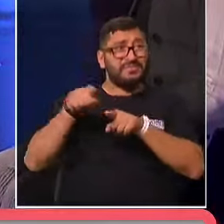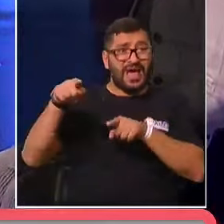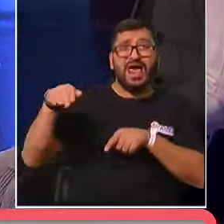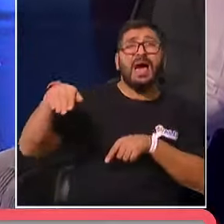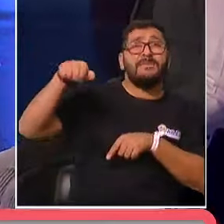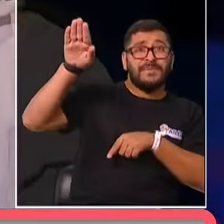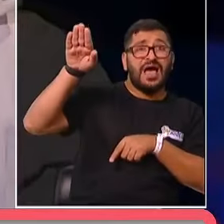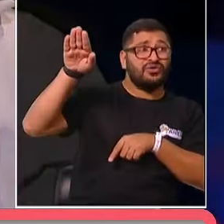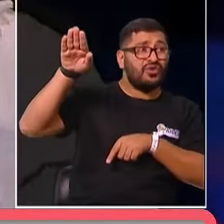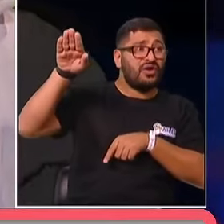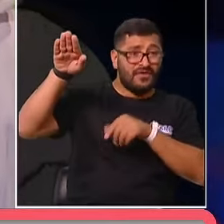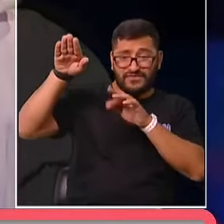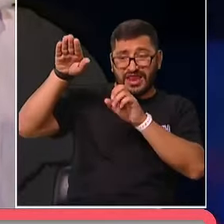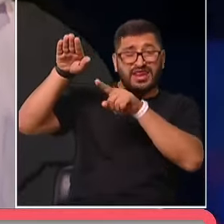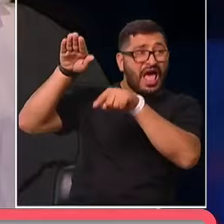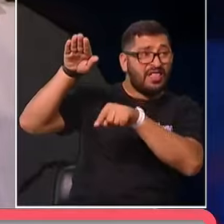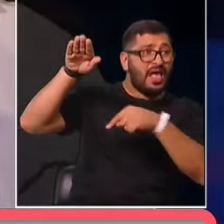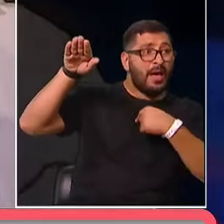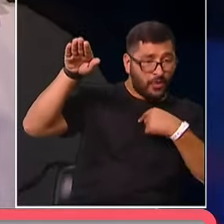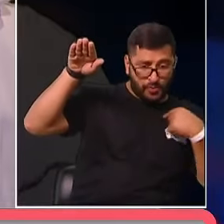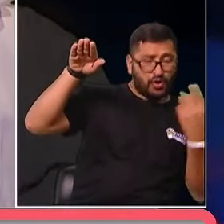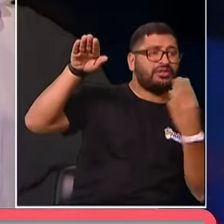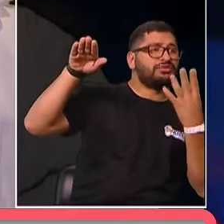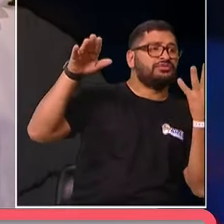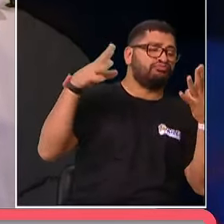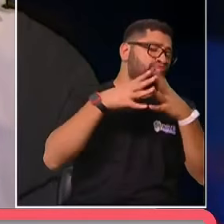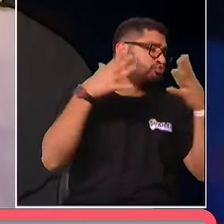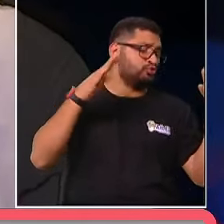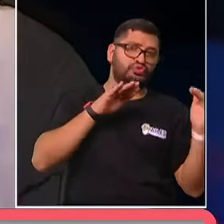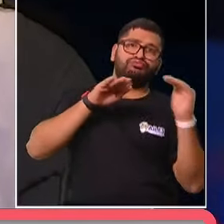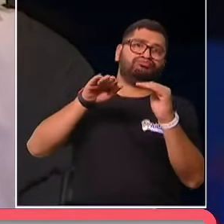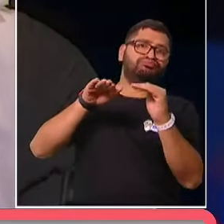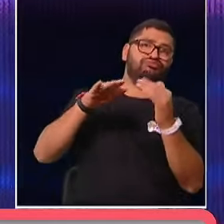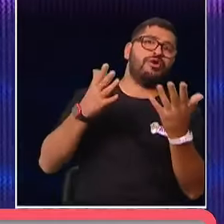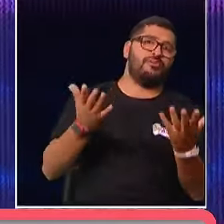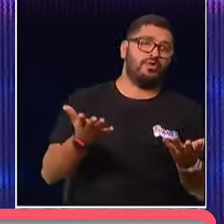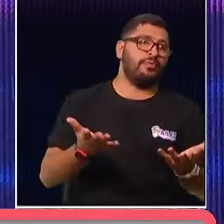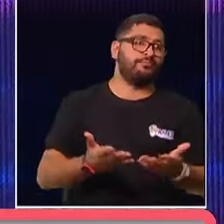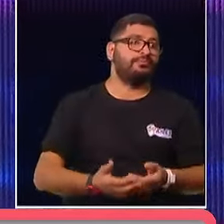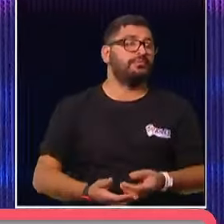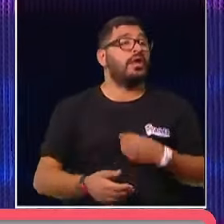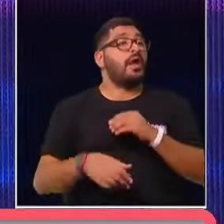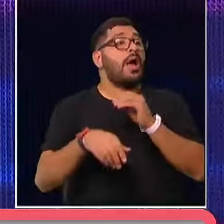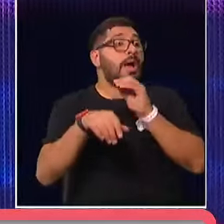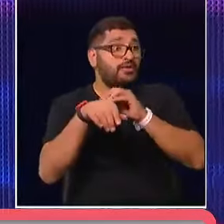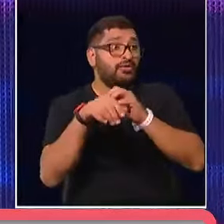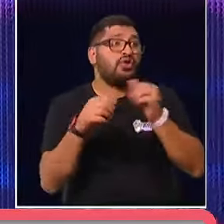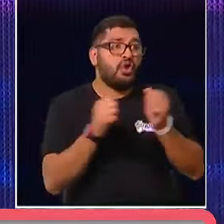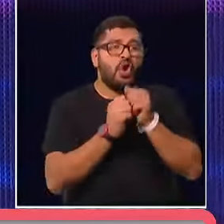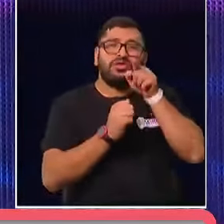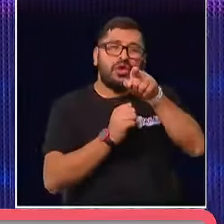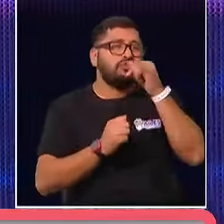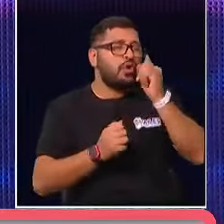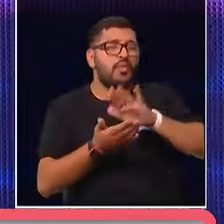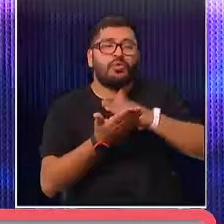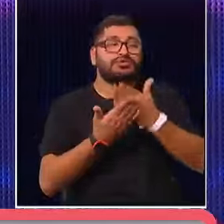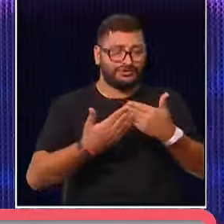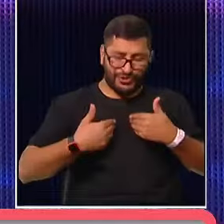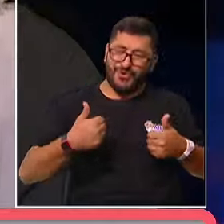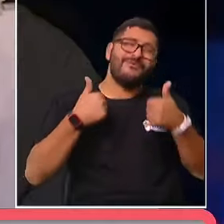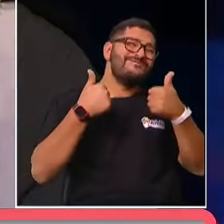Fernanda y conmigo. ¿Sí? ¿Contigo cómo han sido? Súper bien. Ellos también quieren que